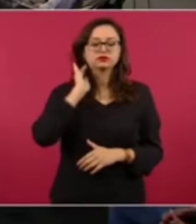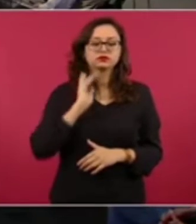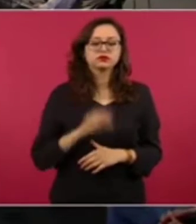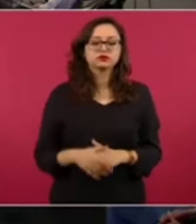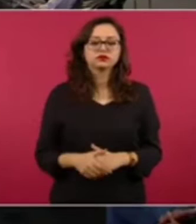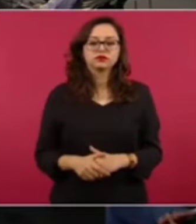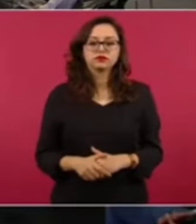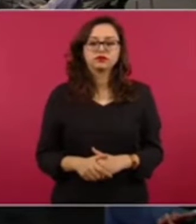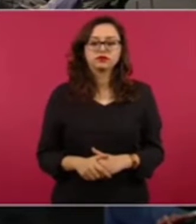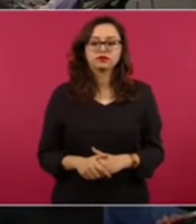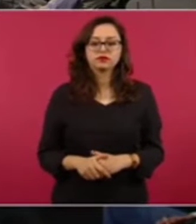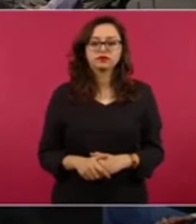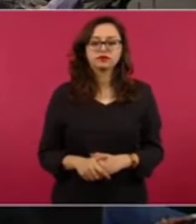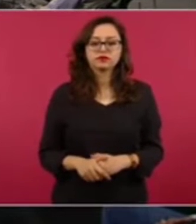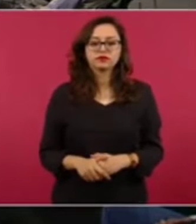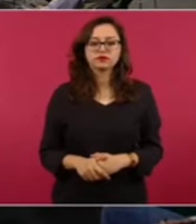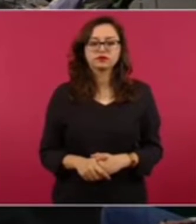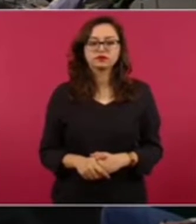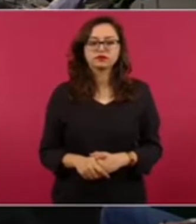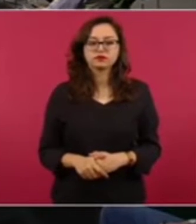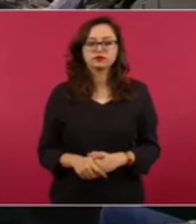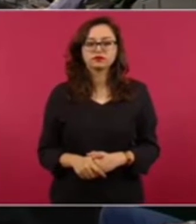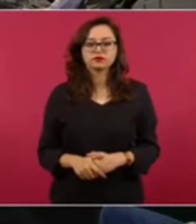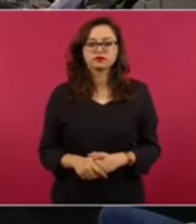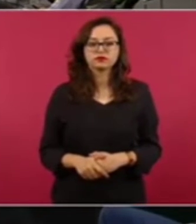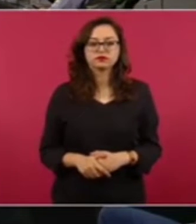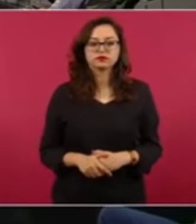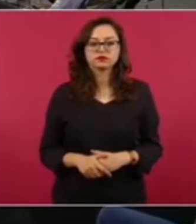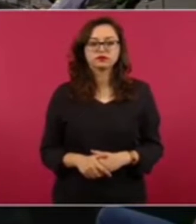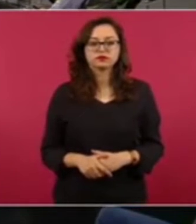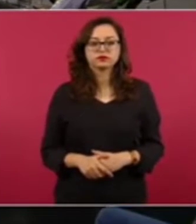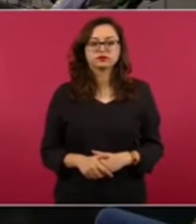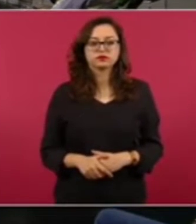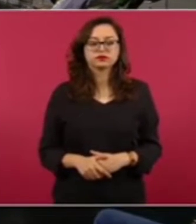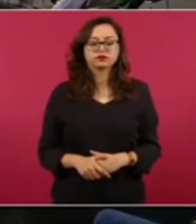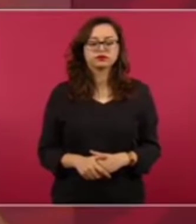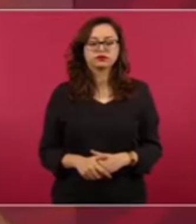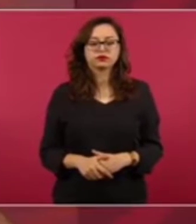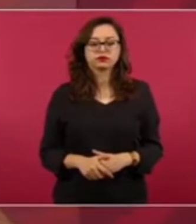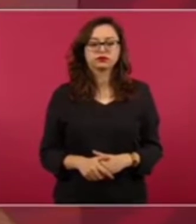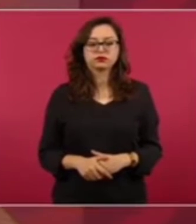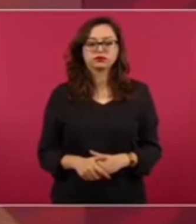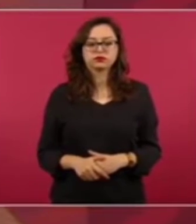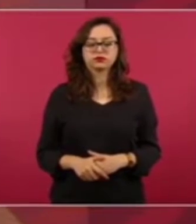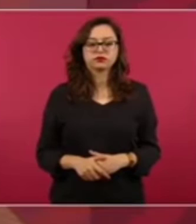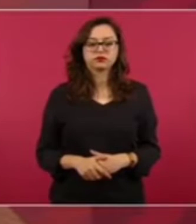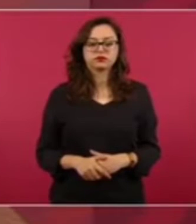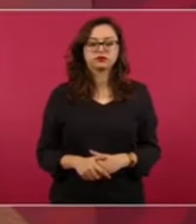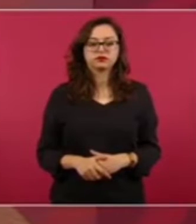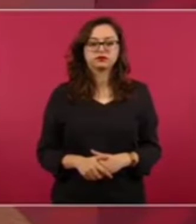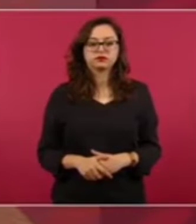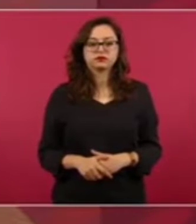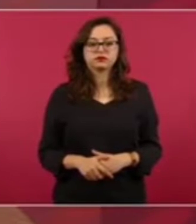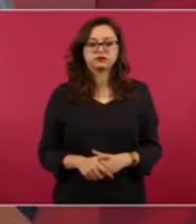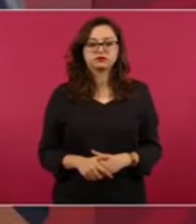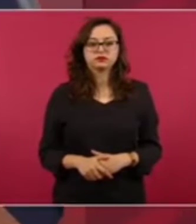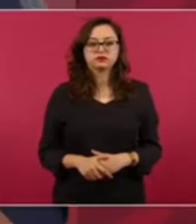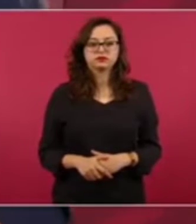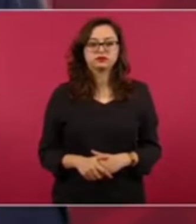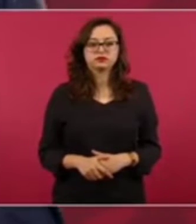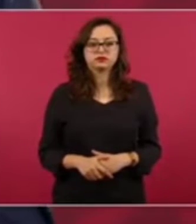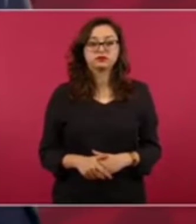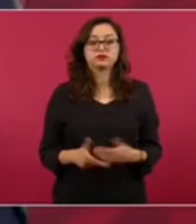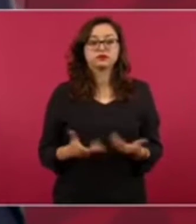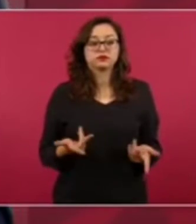se pone de moda el que si hay